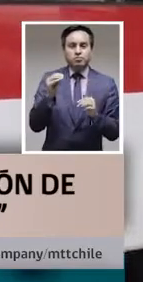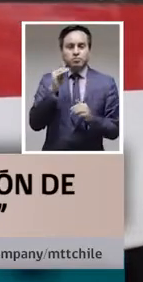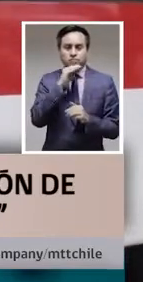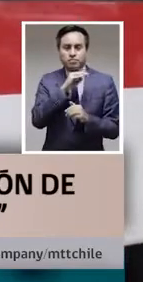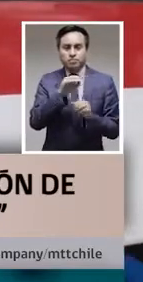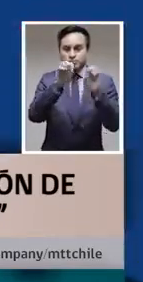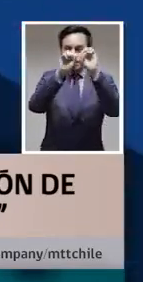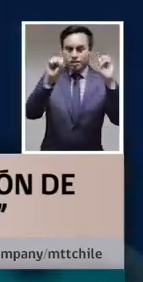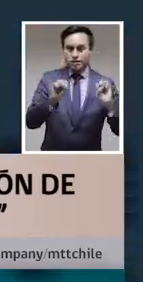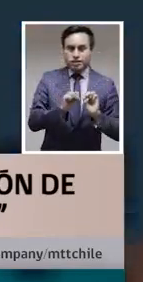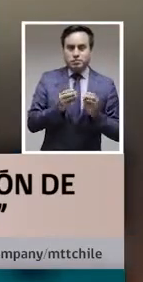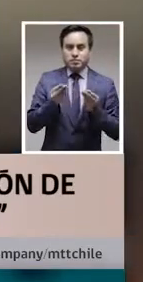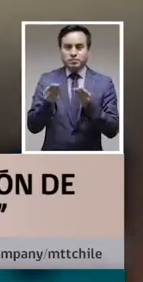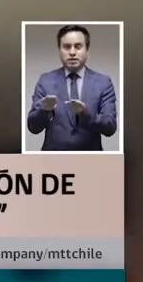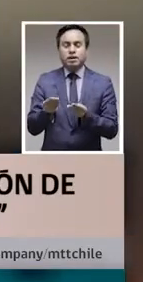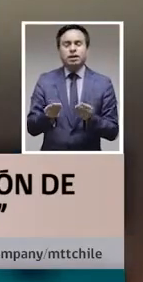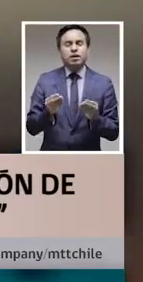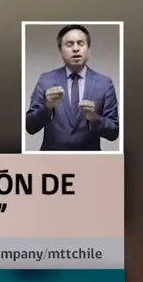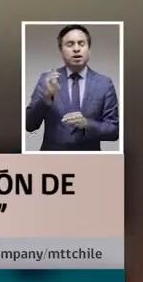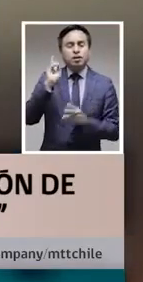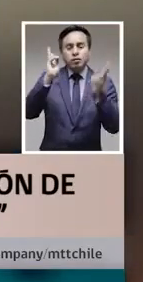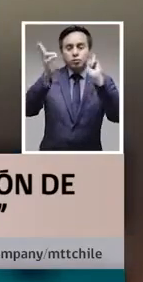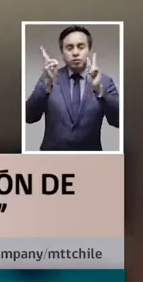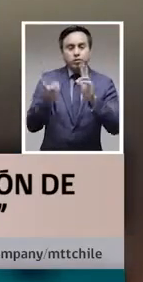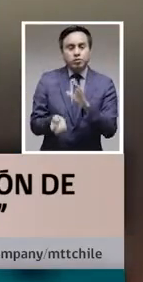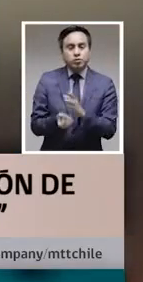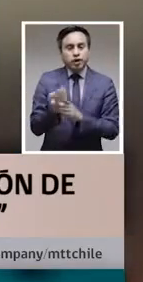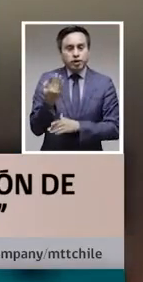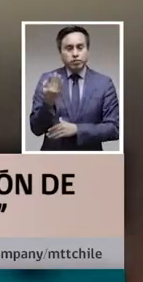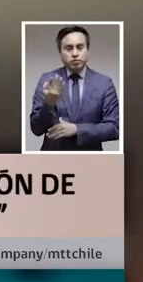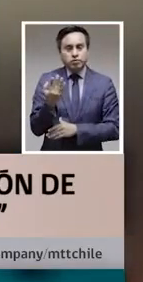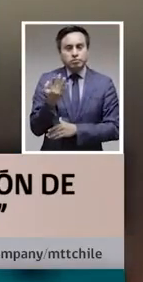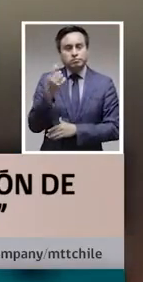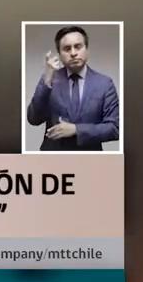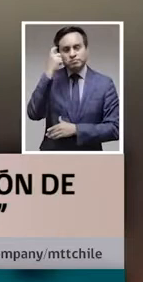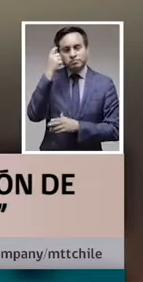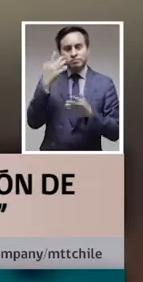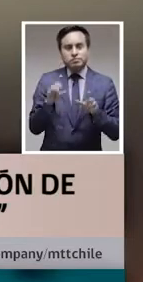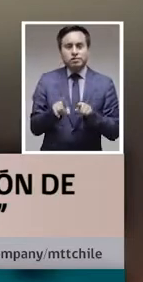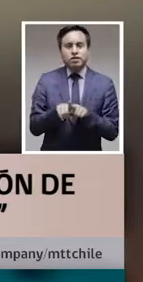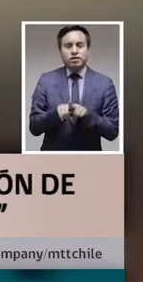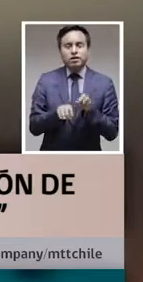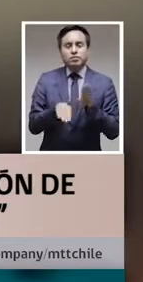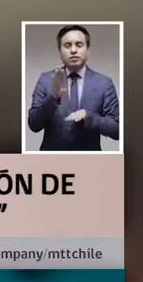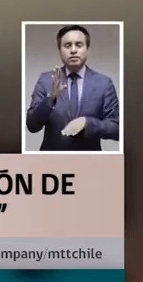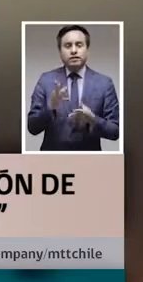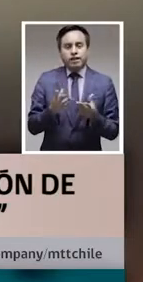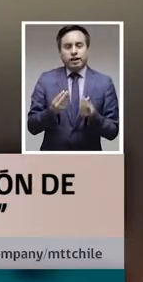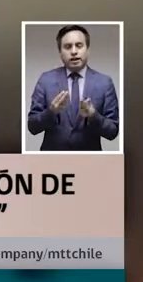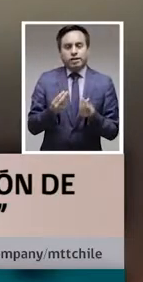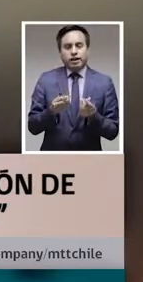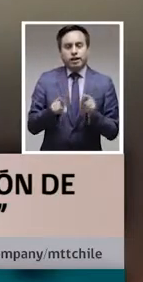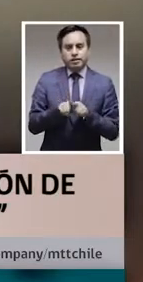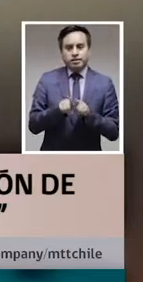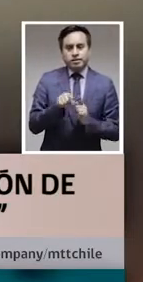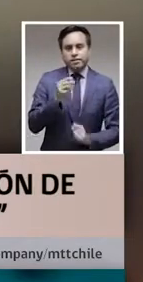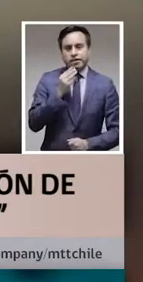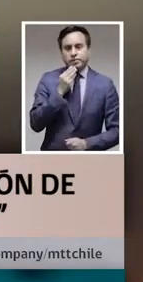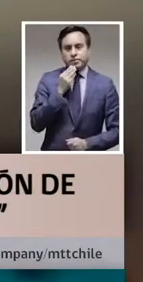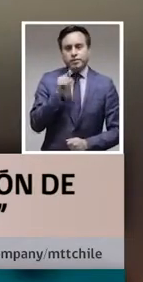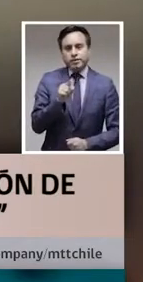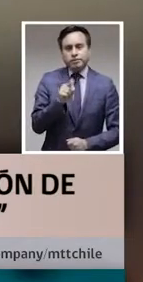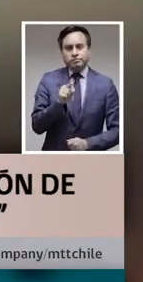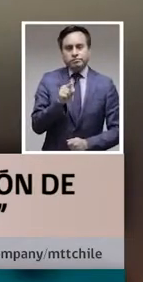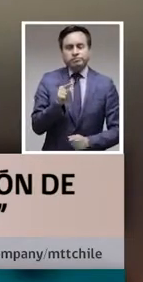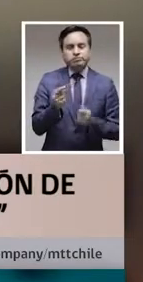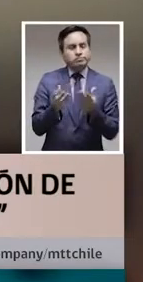el sistema. En los buses nuevos hemos apostado porque una mayor calidad también